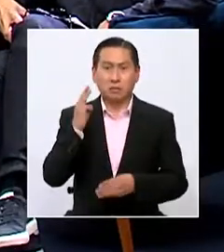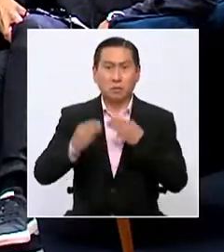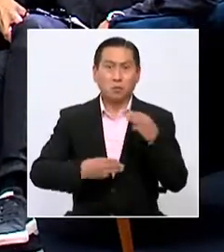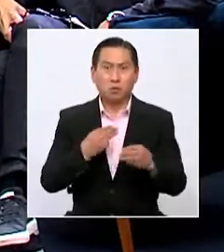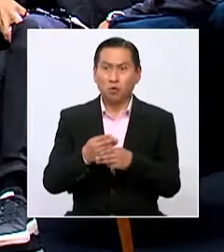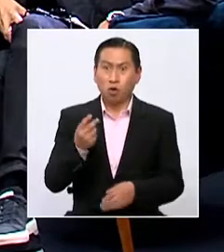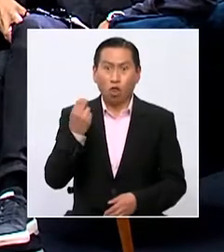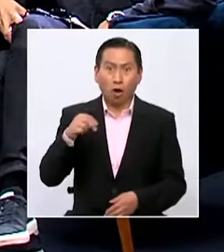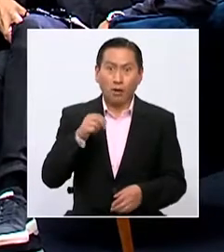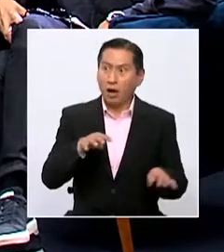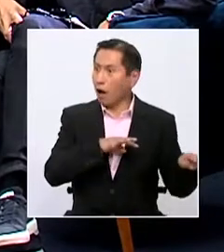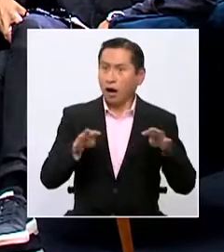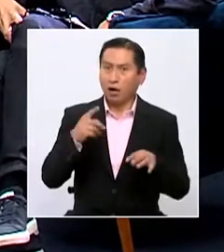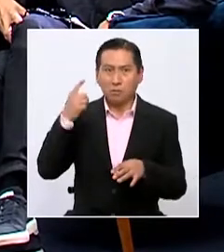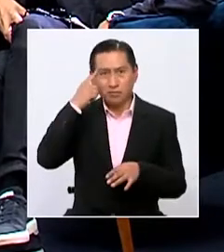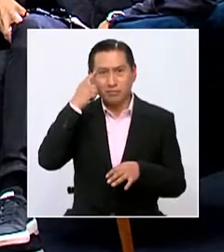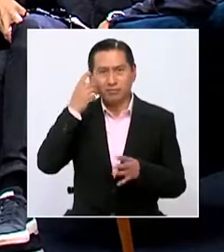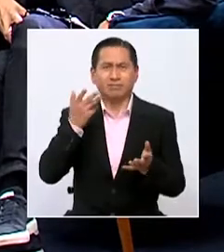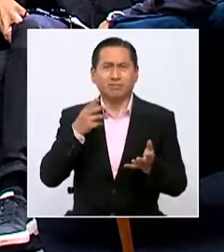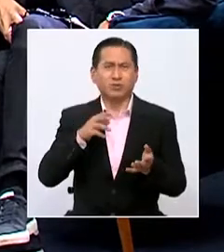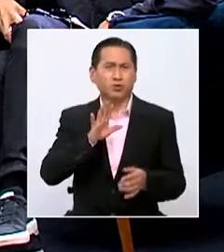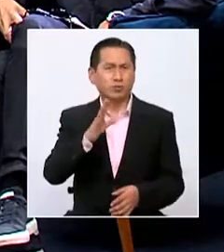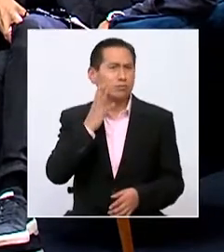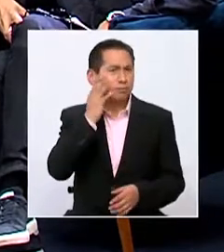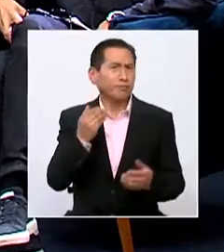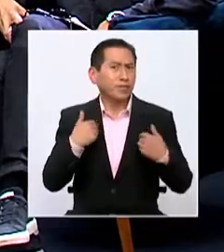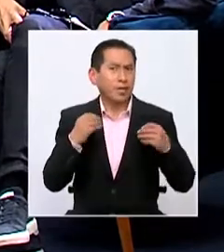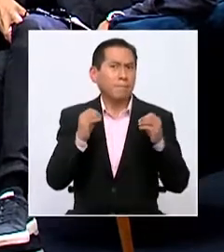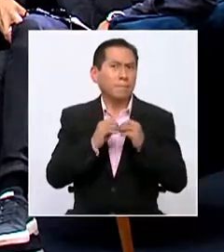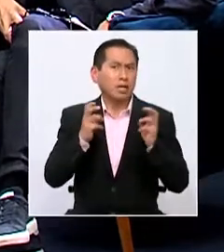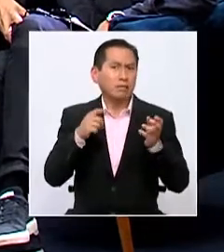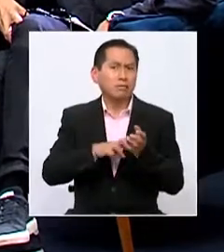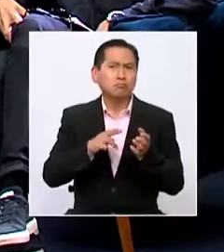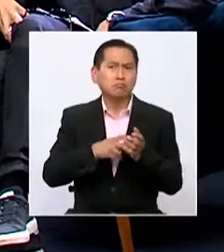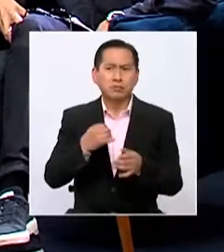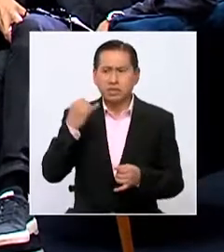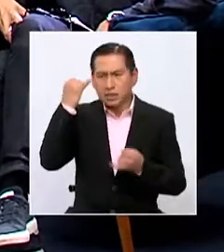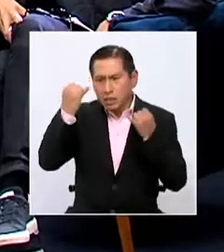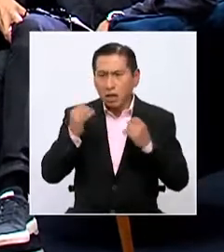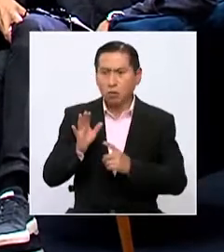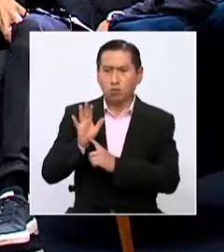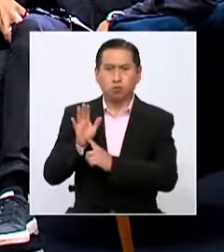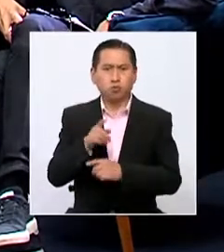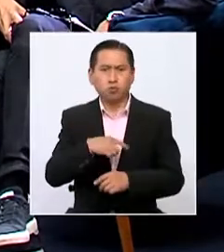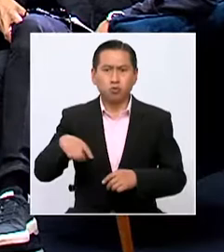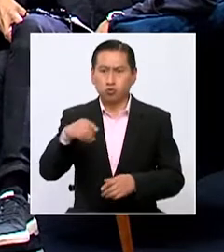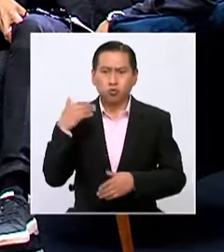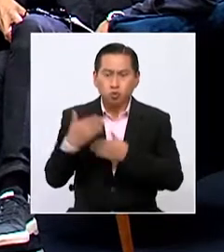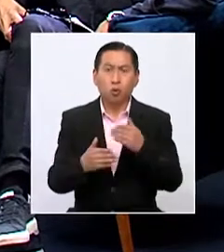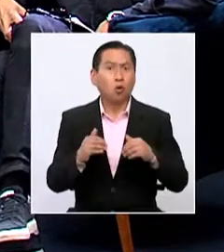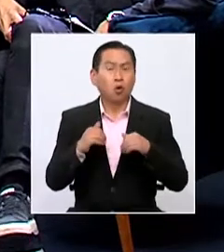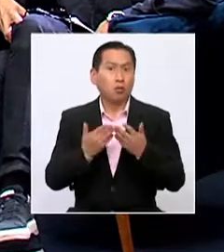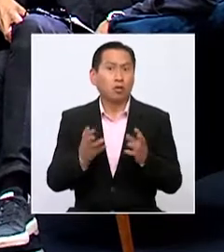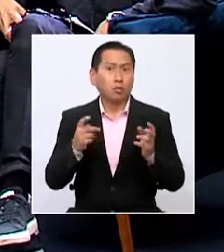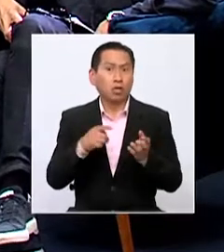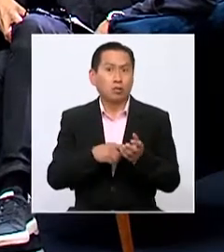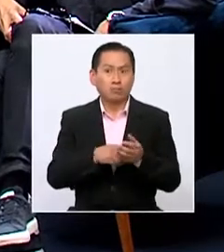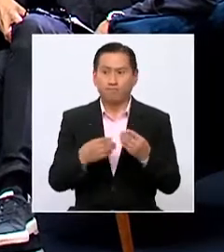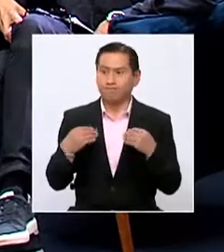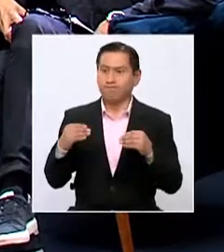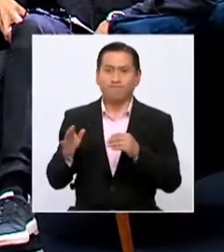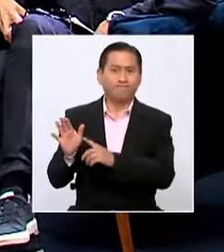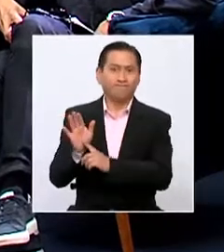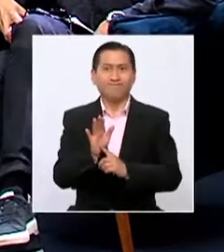históricamente. Y tienes muchísima experiencia en cómo trasladar una idea al ámbito de la ejecución, al ámbito de la venta